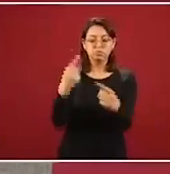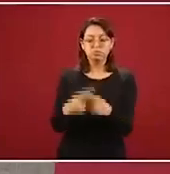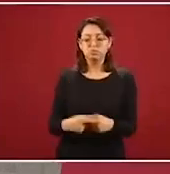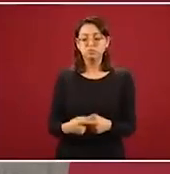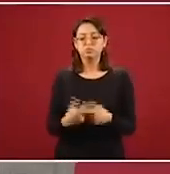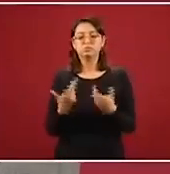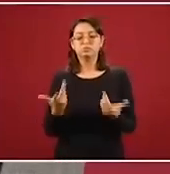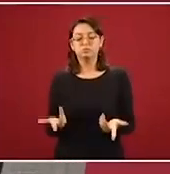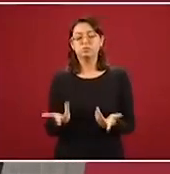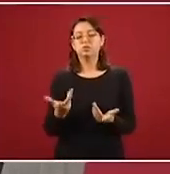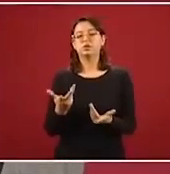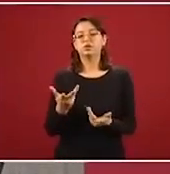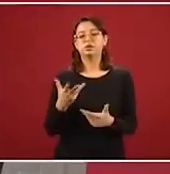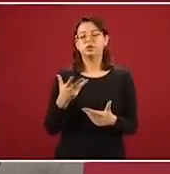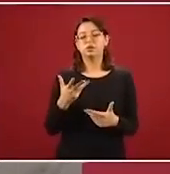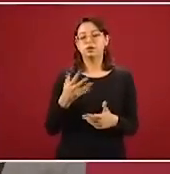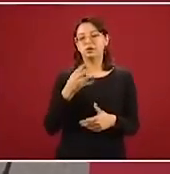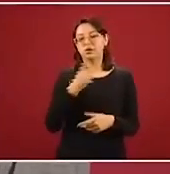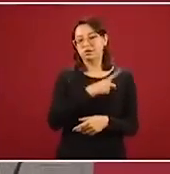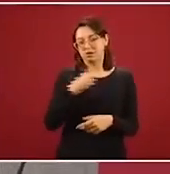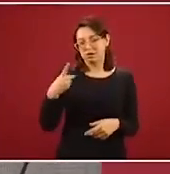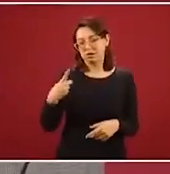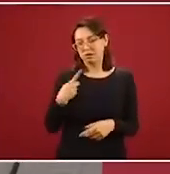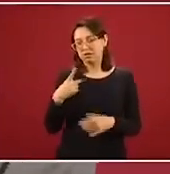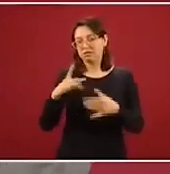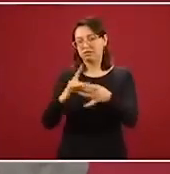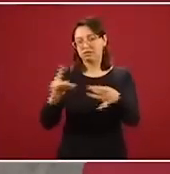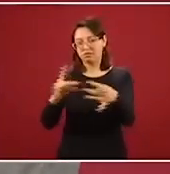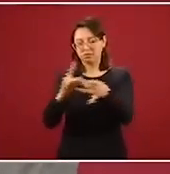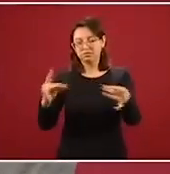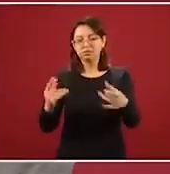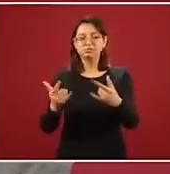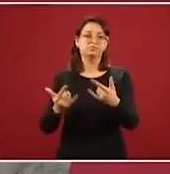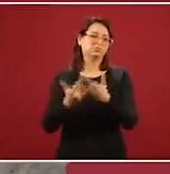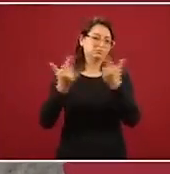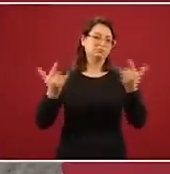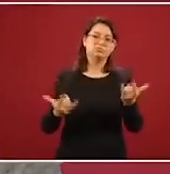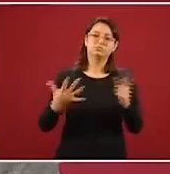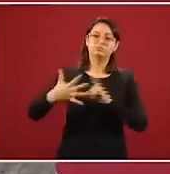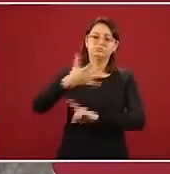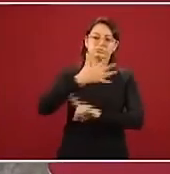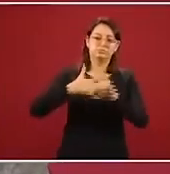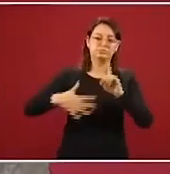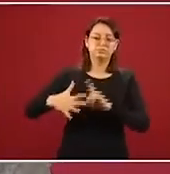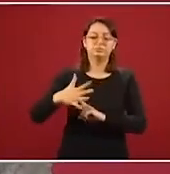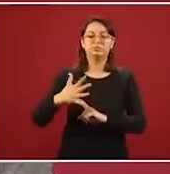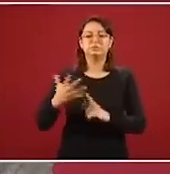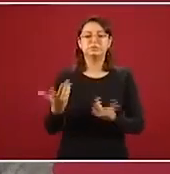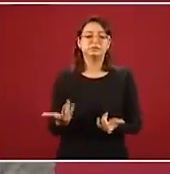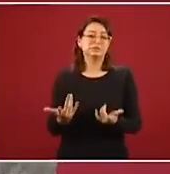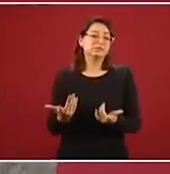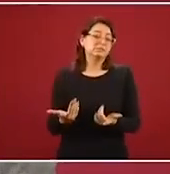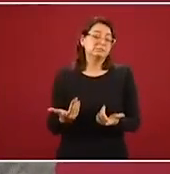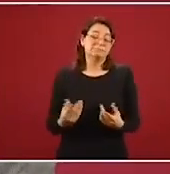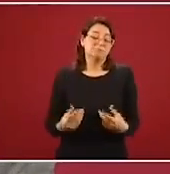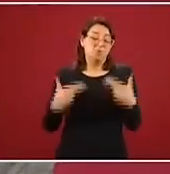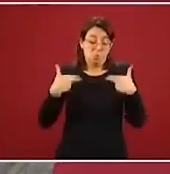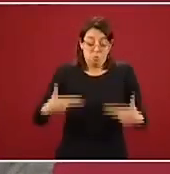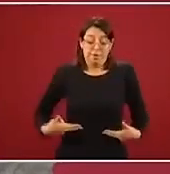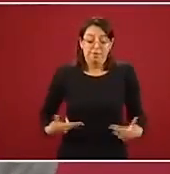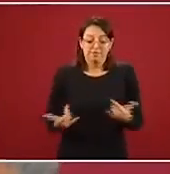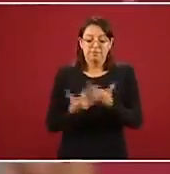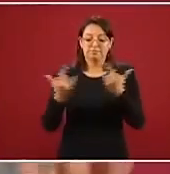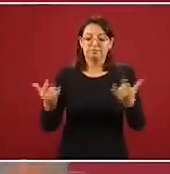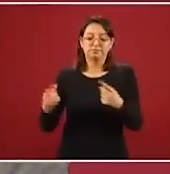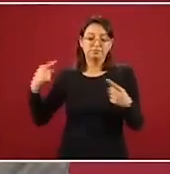que nos escucha sobre el contexto de esto, de manera un poco dramática a lo largo de la historia,